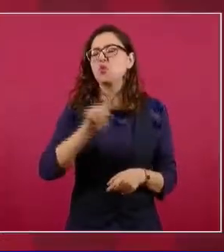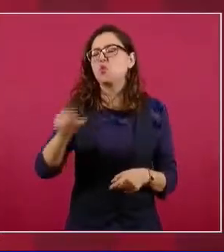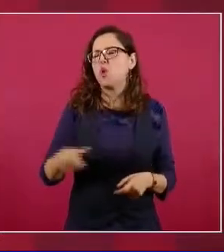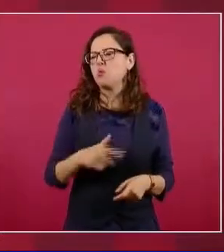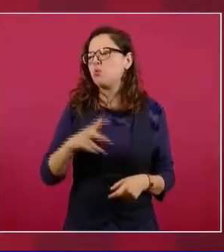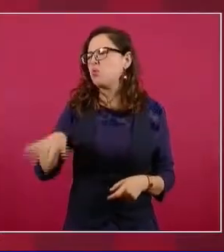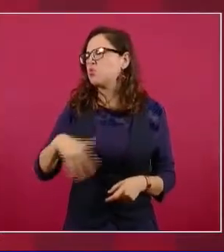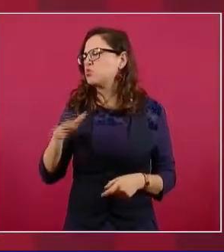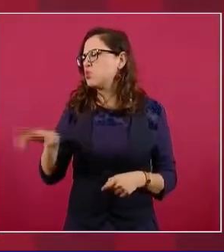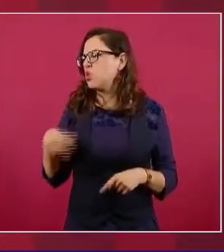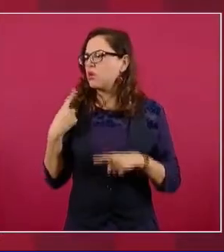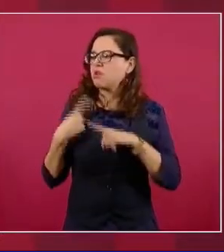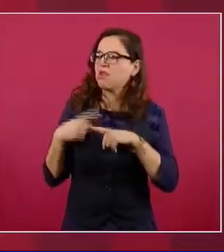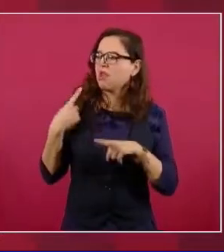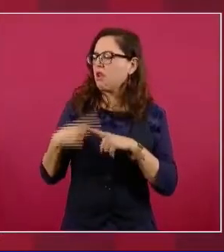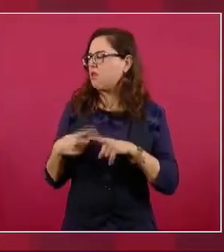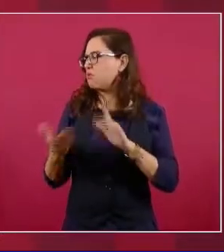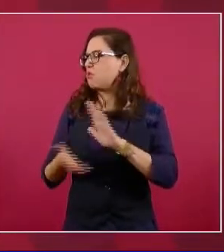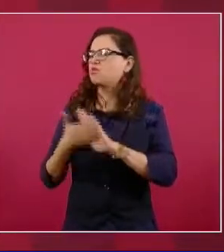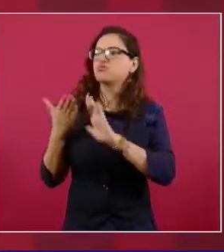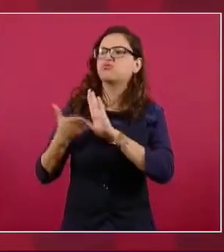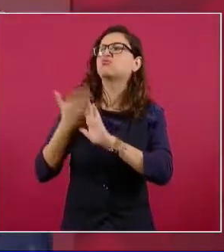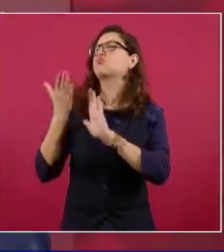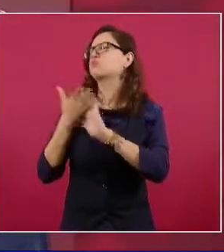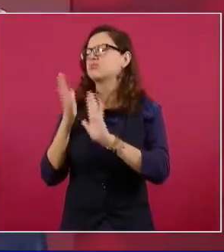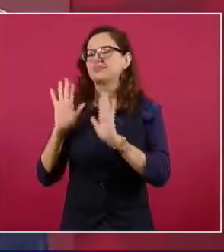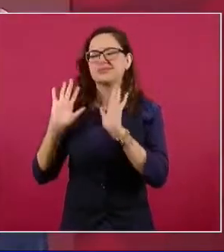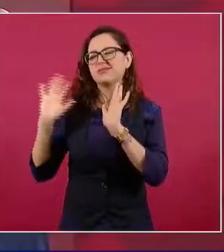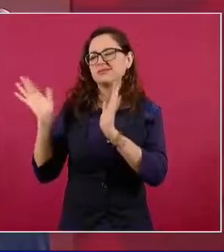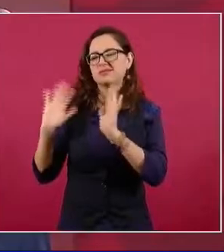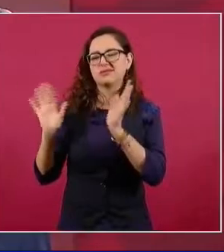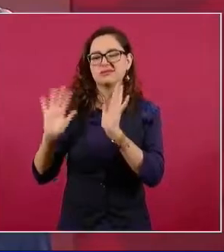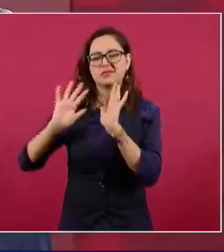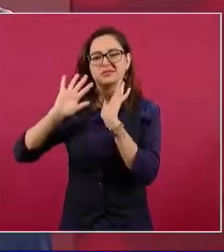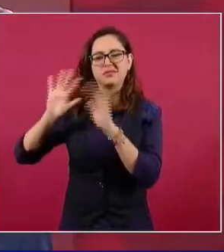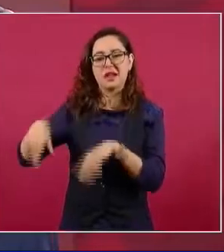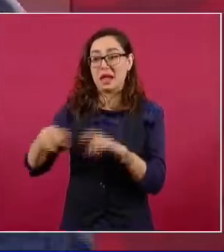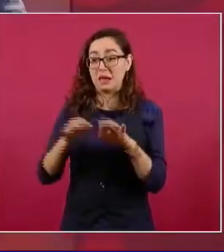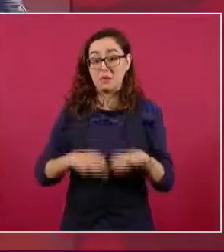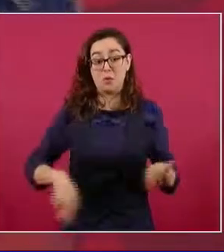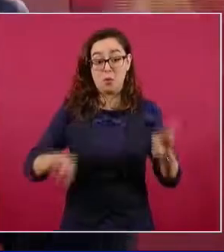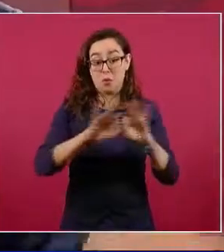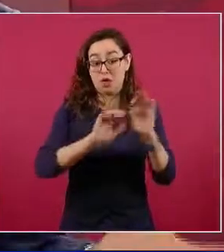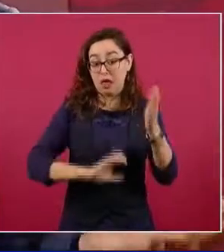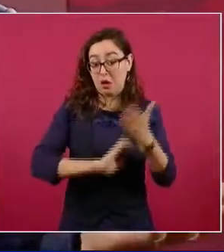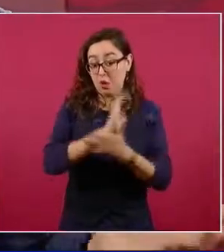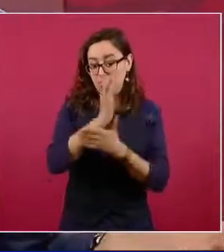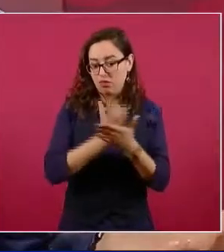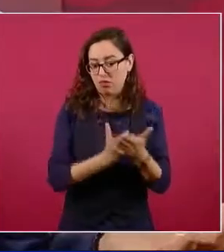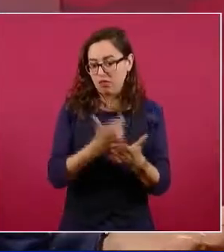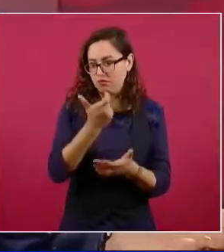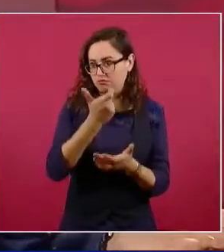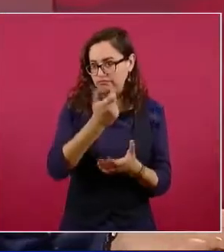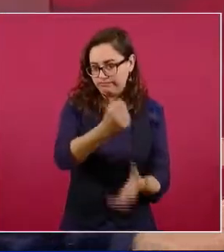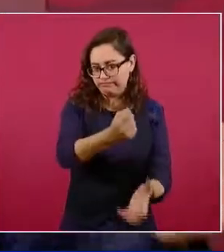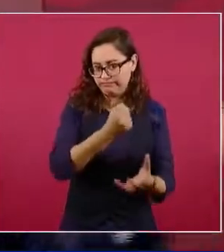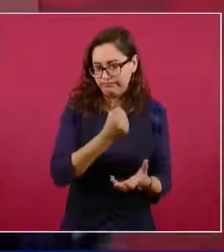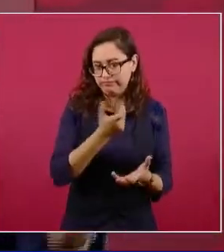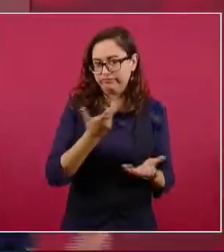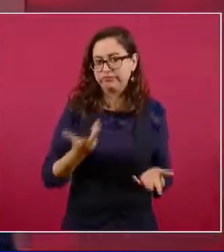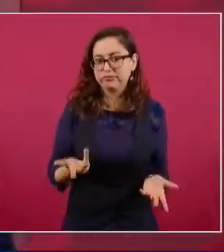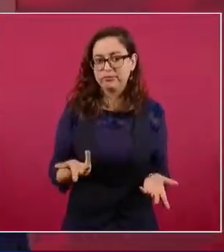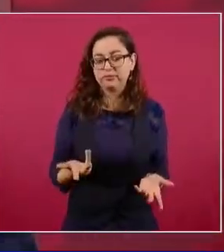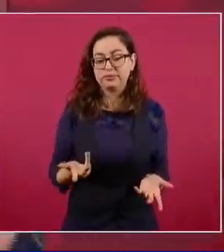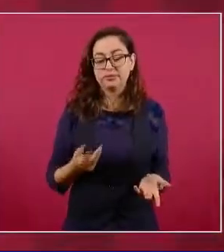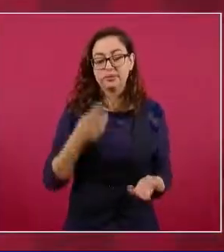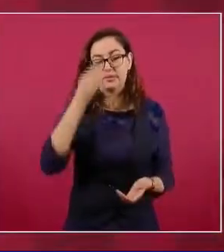albañiles. Lo importante es tener el contrato. Pero esto en general, cuando